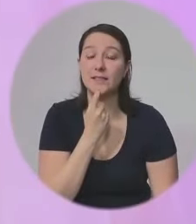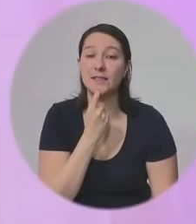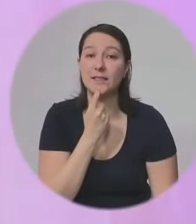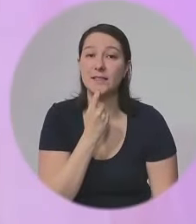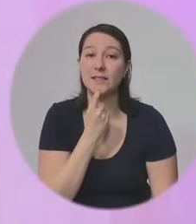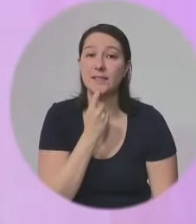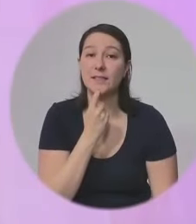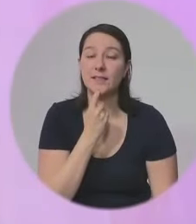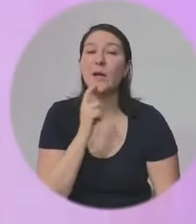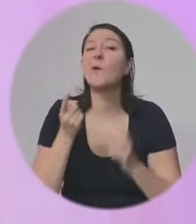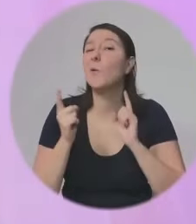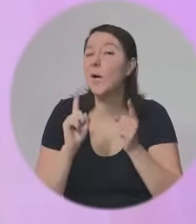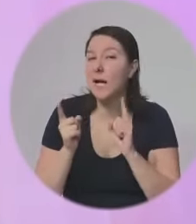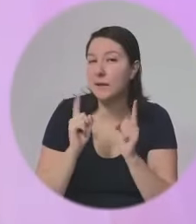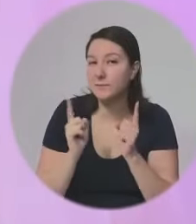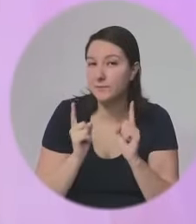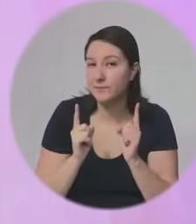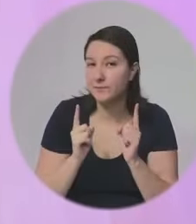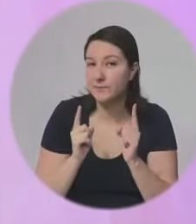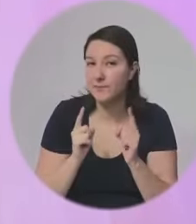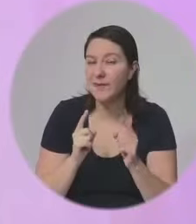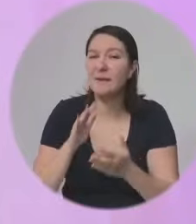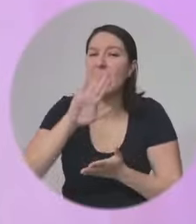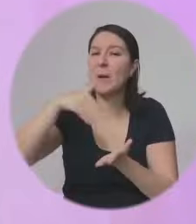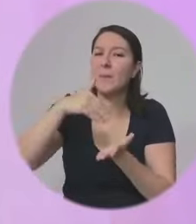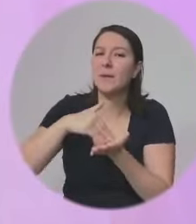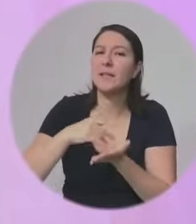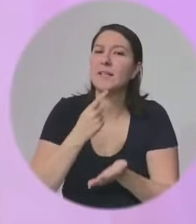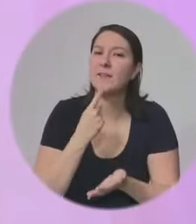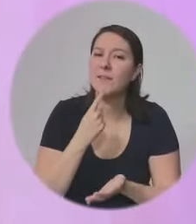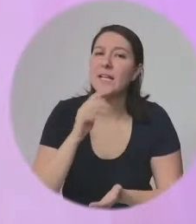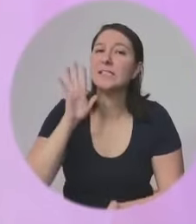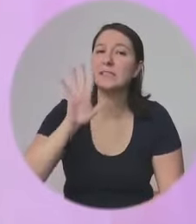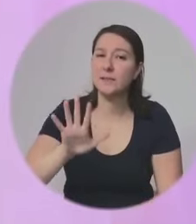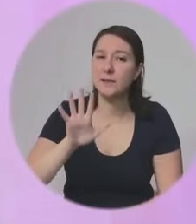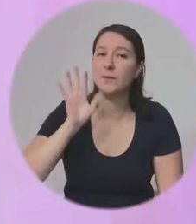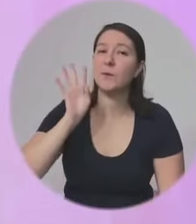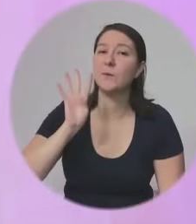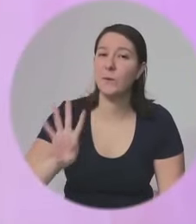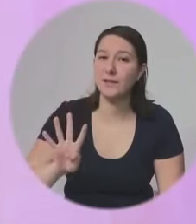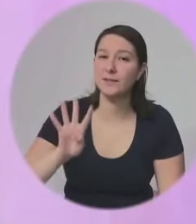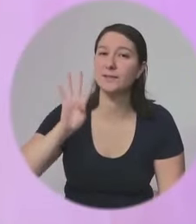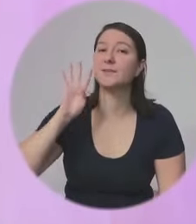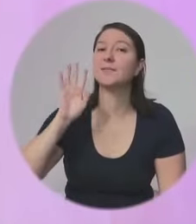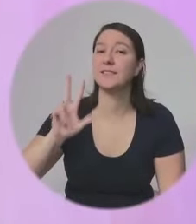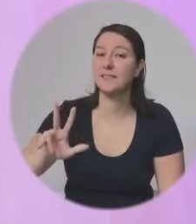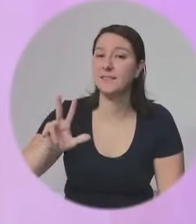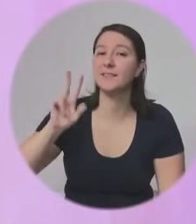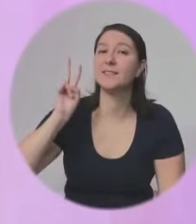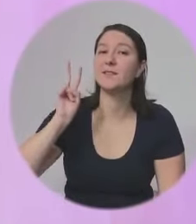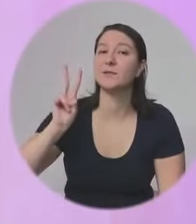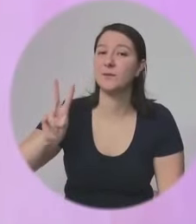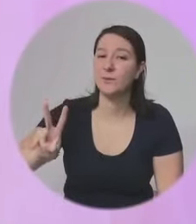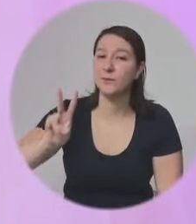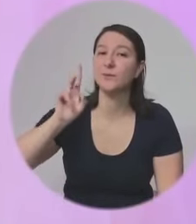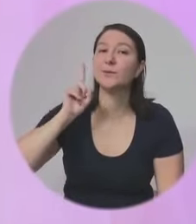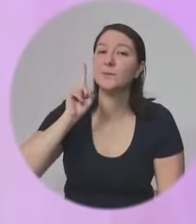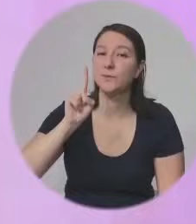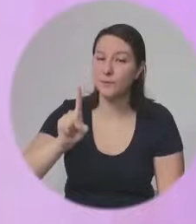Finlandia A ver cuál es la capital de Finlandia cco 4 3